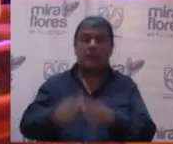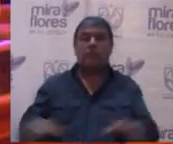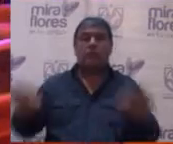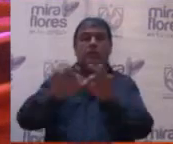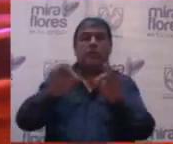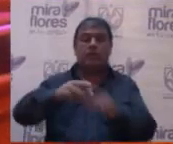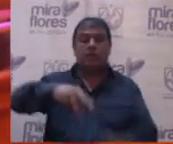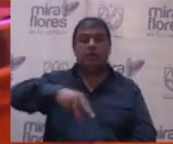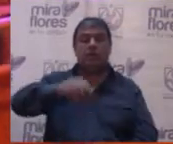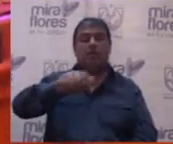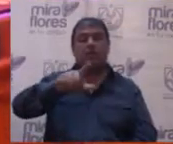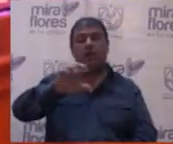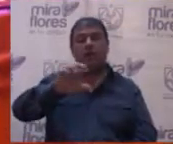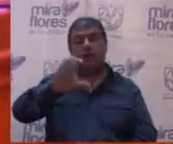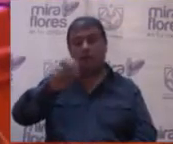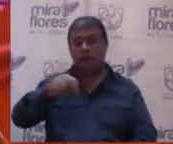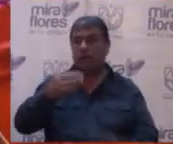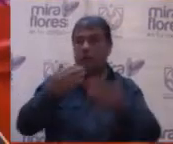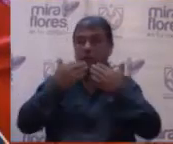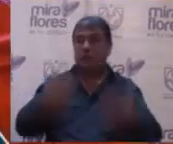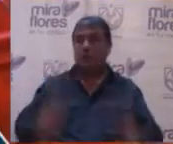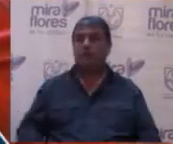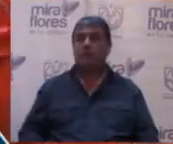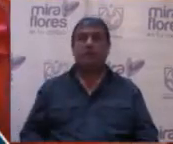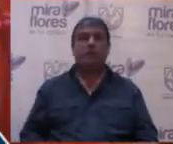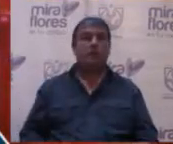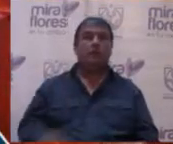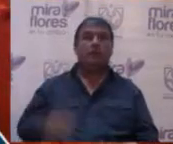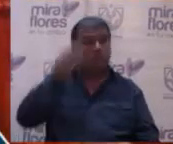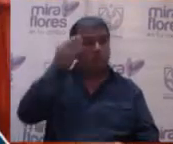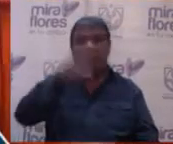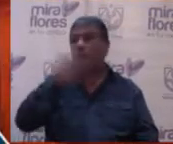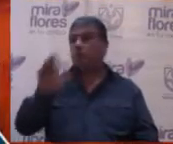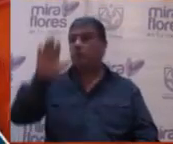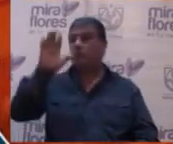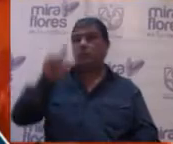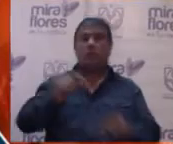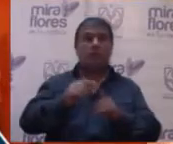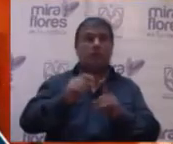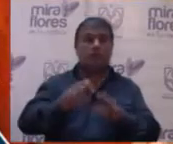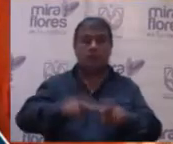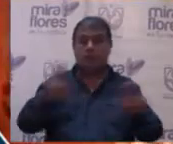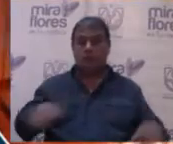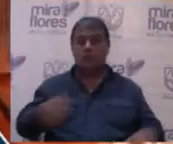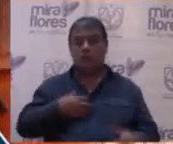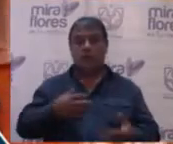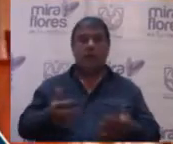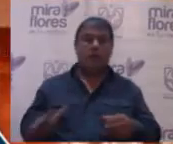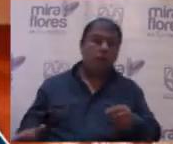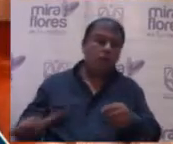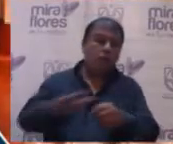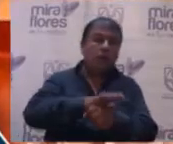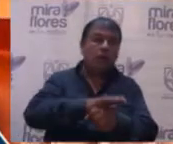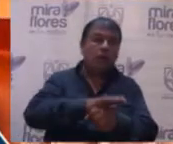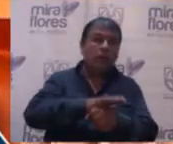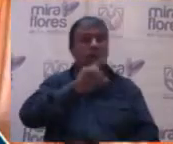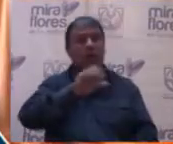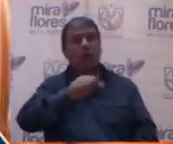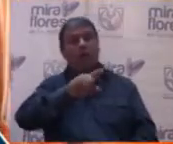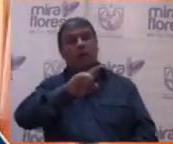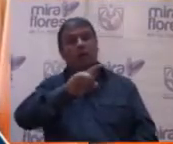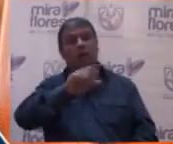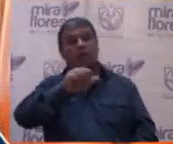la del Malecón. Gracias. Bien, no sé si hay alguna otra intervención en mesa. Si no la hubiese, yo quisiera complementar. Sí, señor Abusada, tiene